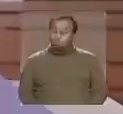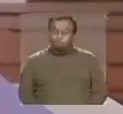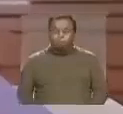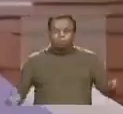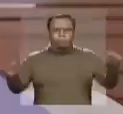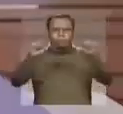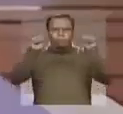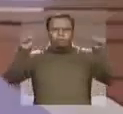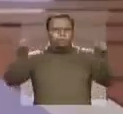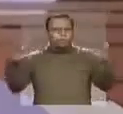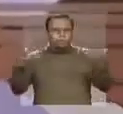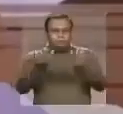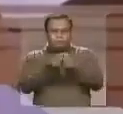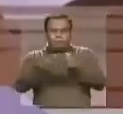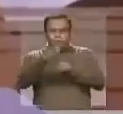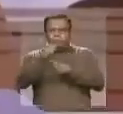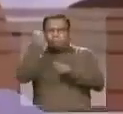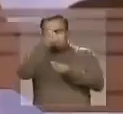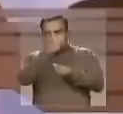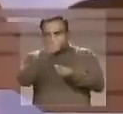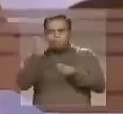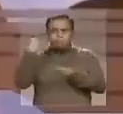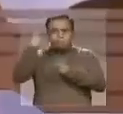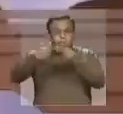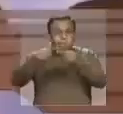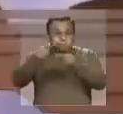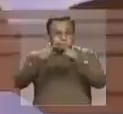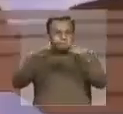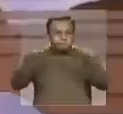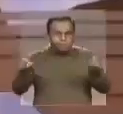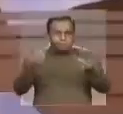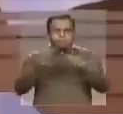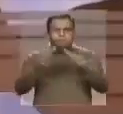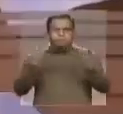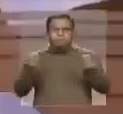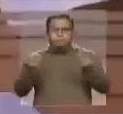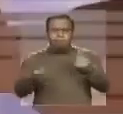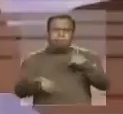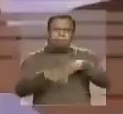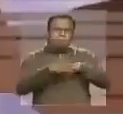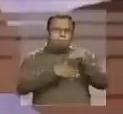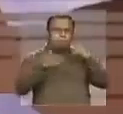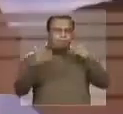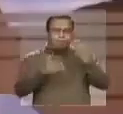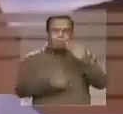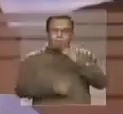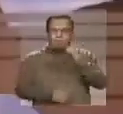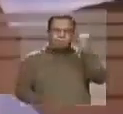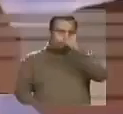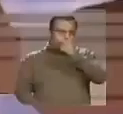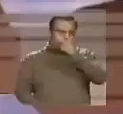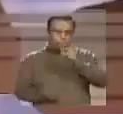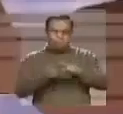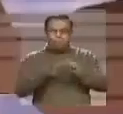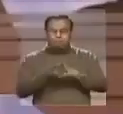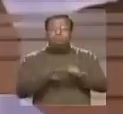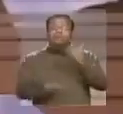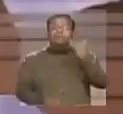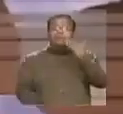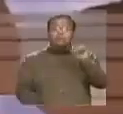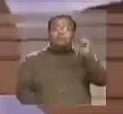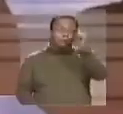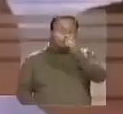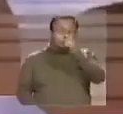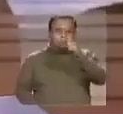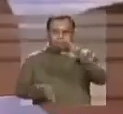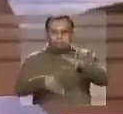Estamos hablando de poblaciones negras, afrodescendientes, raizales y palenqueras, pero particularmente de las mujeres afro y de las mujeres afrolatinas, porque